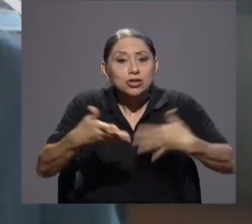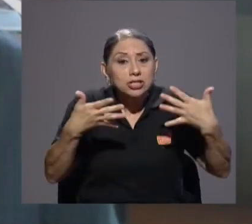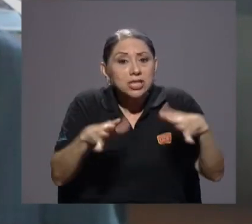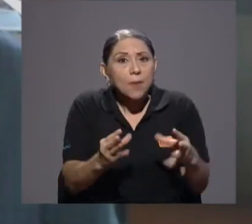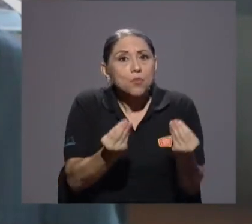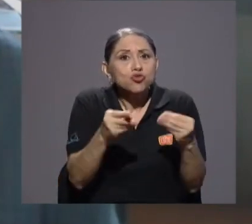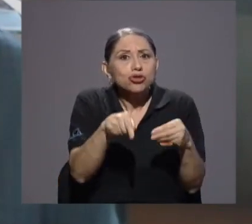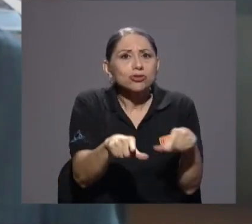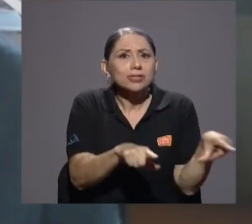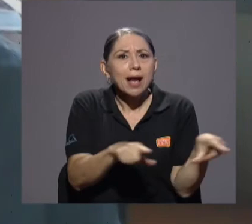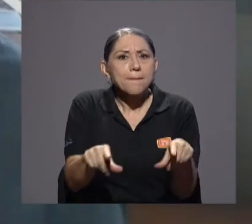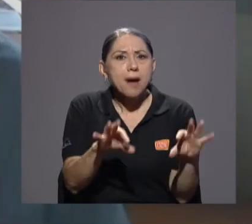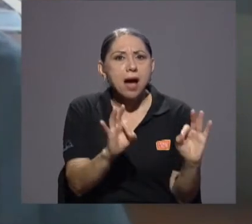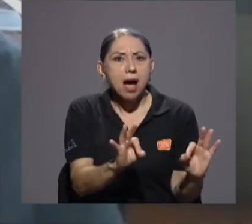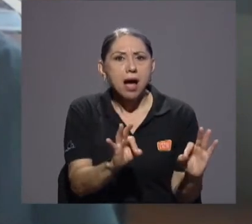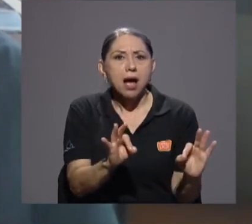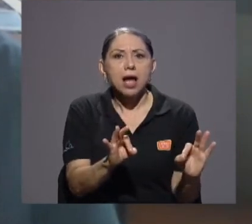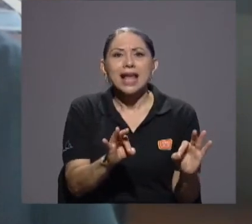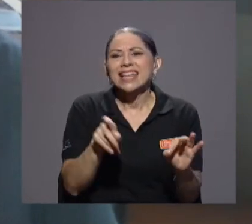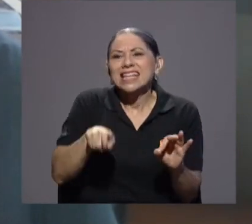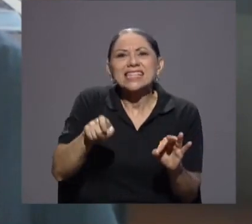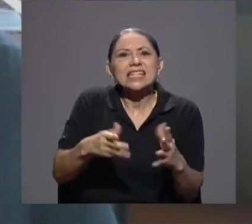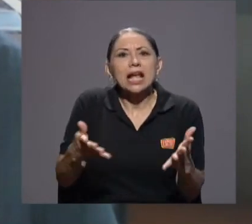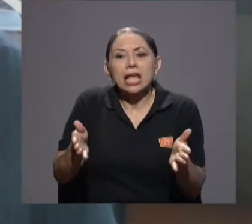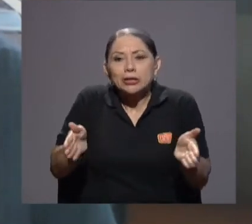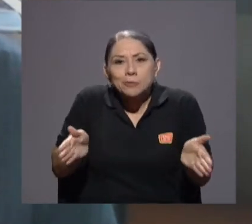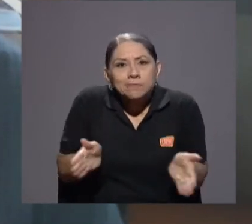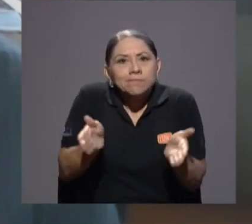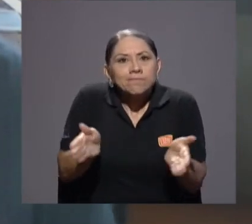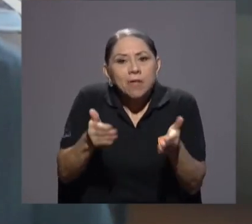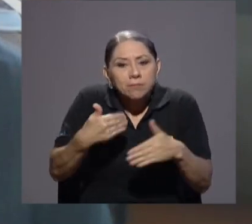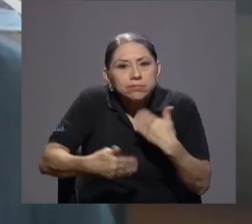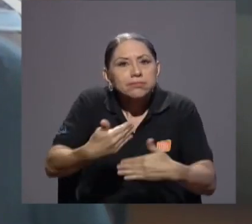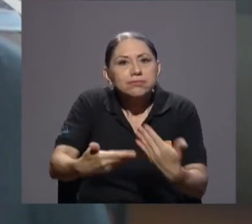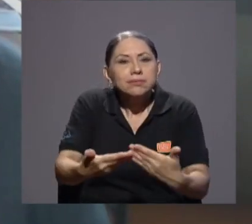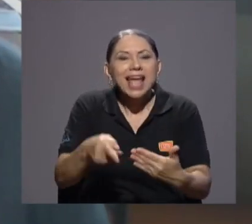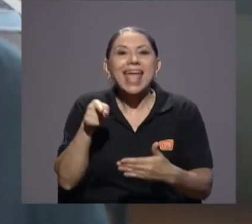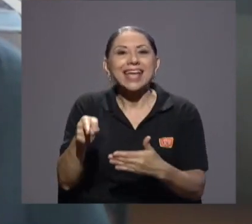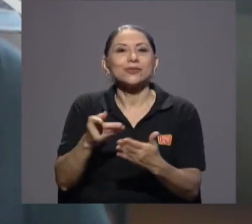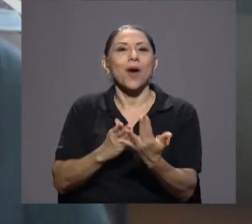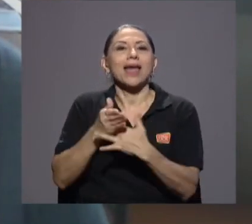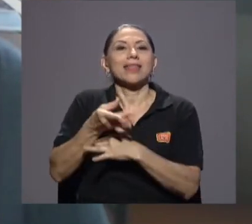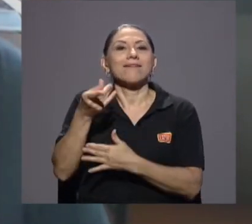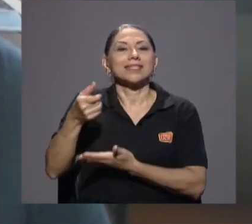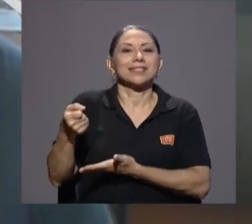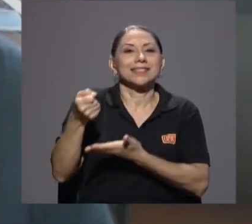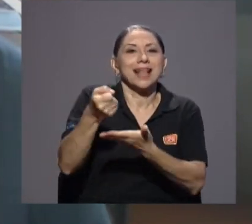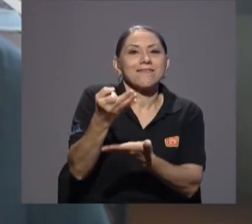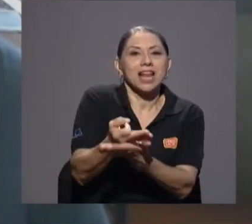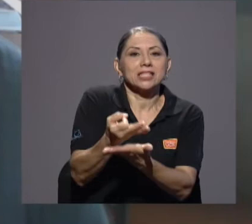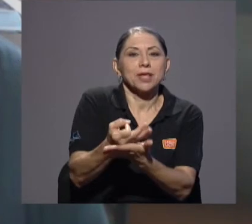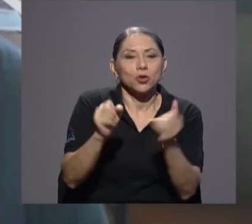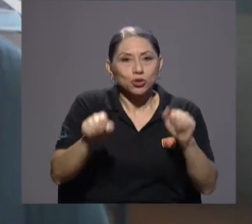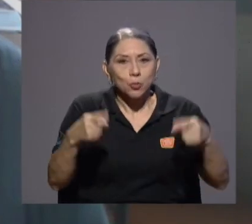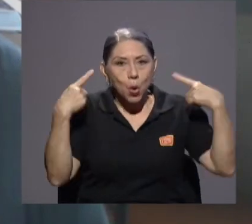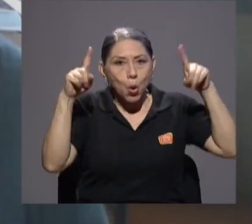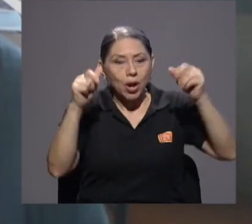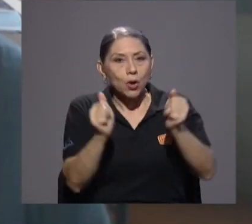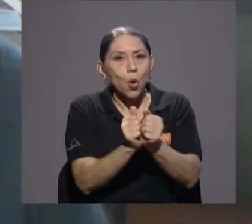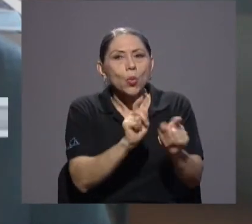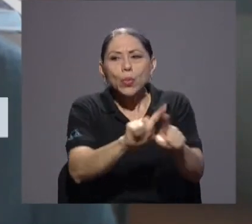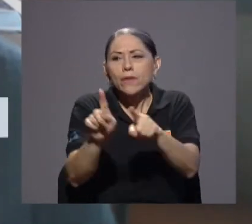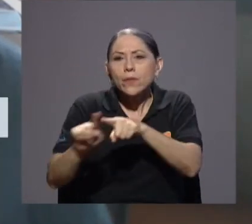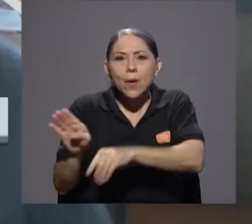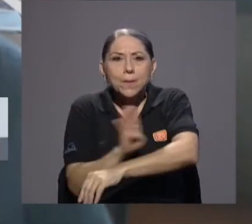lo que necesitan es un empujón. Y eso se da a través del financiamiento que se pueda lograr en los bancos. Los bancos tienen que